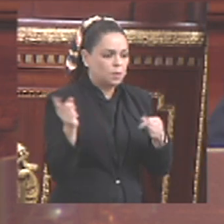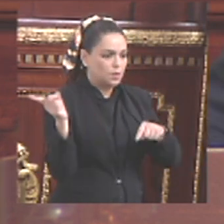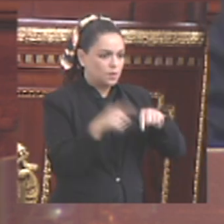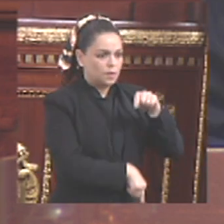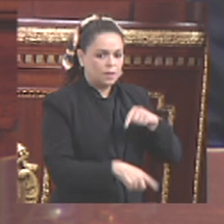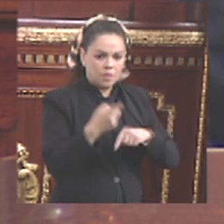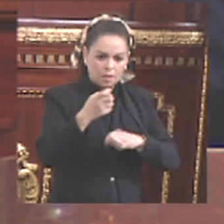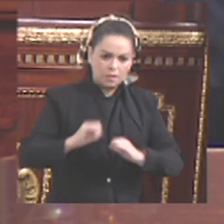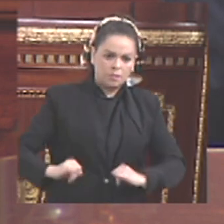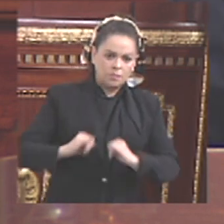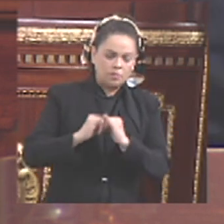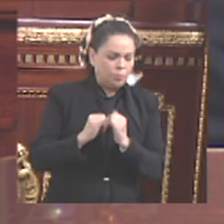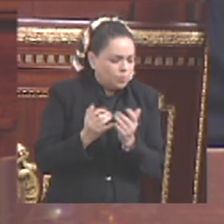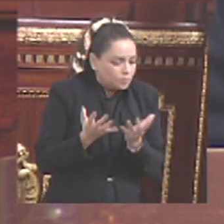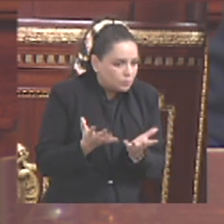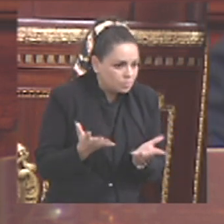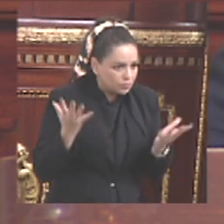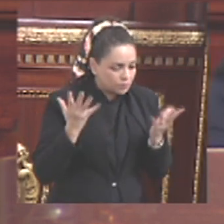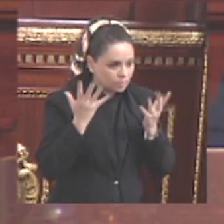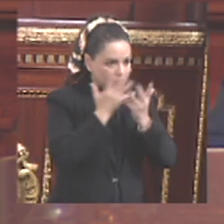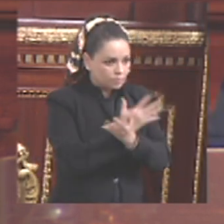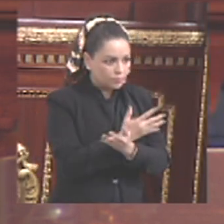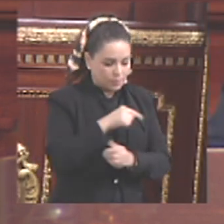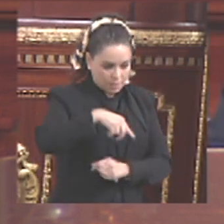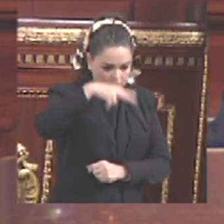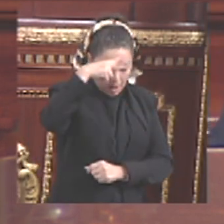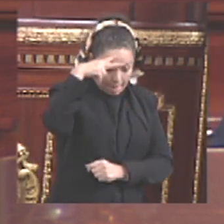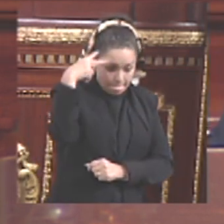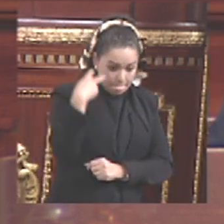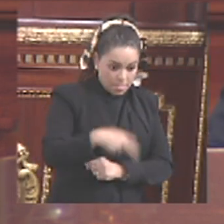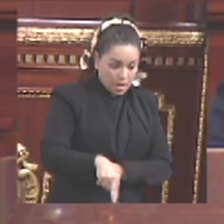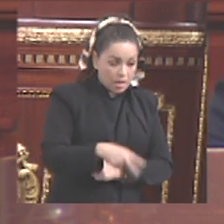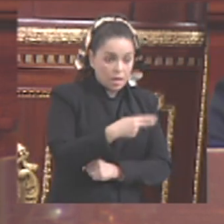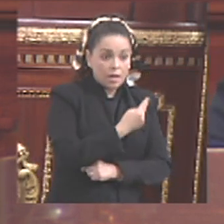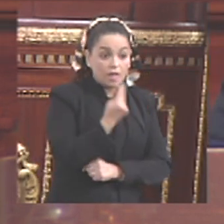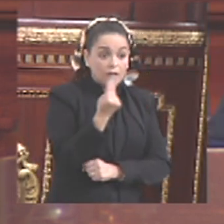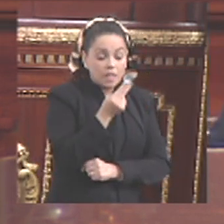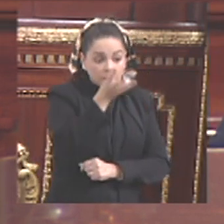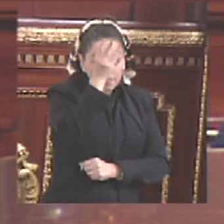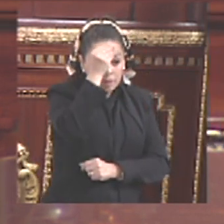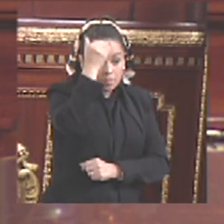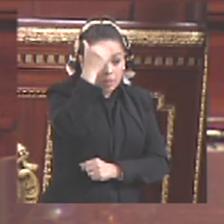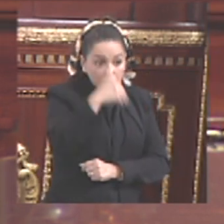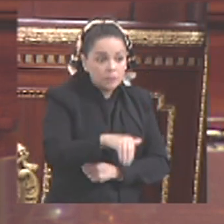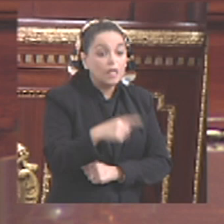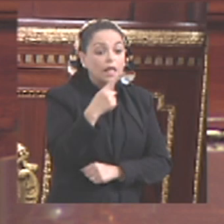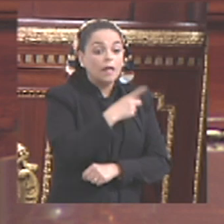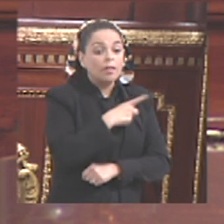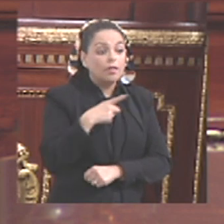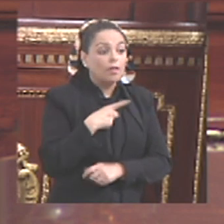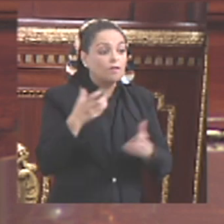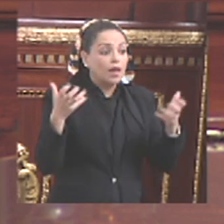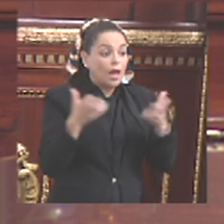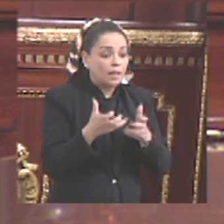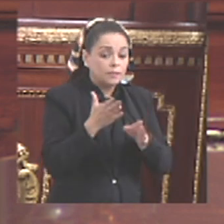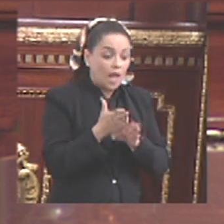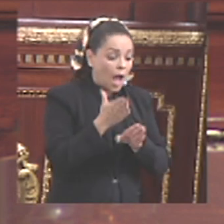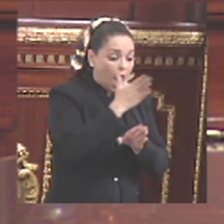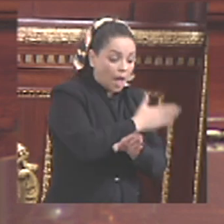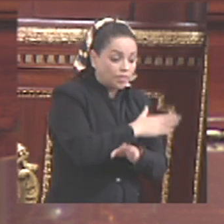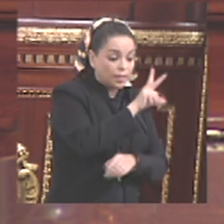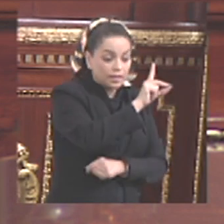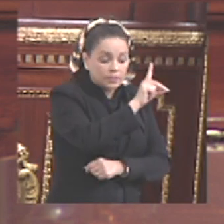saber cómo actuar o debemos de saber cómo actuar antes, durante y después de un sismo. Fortalezcamos